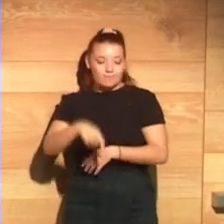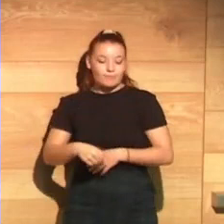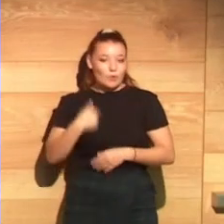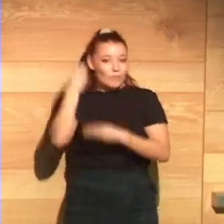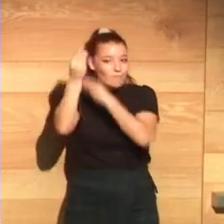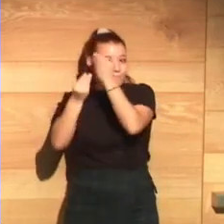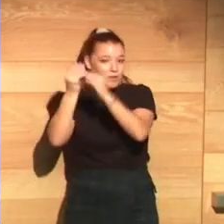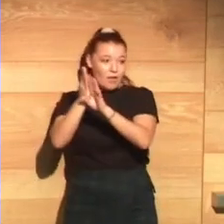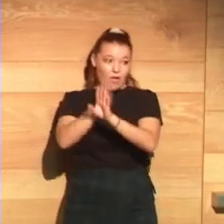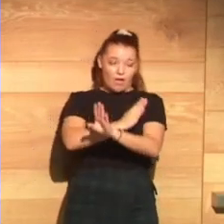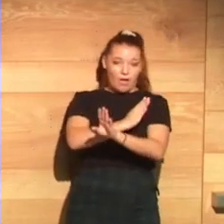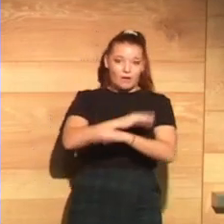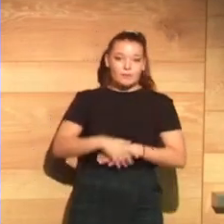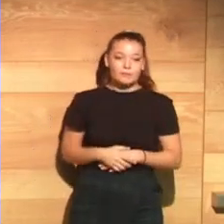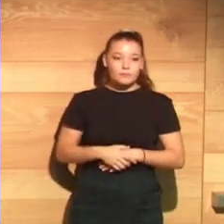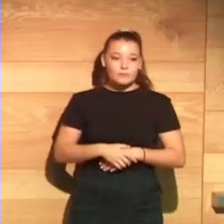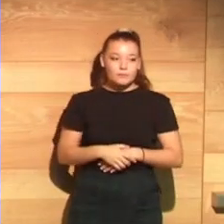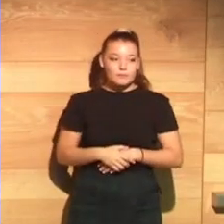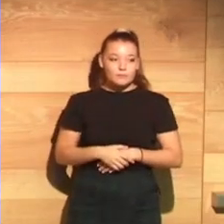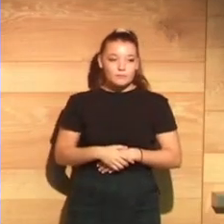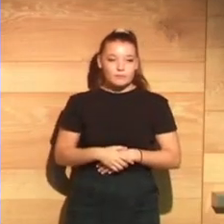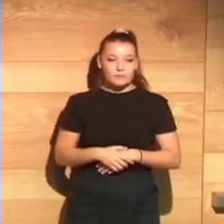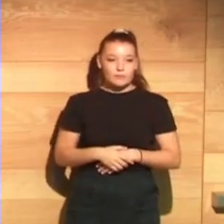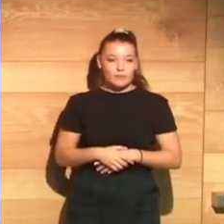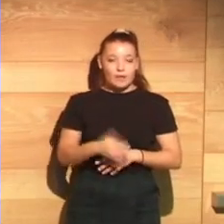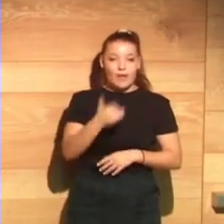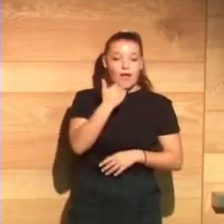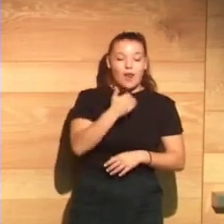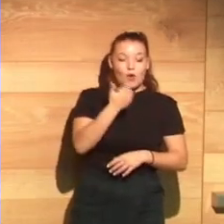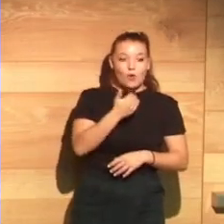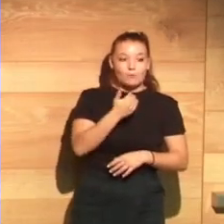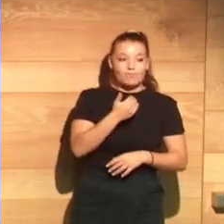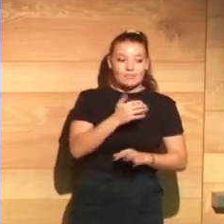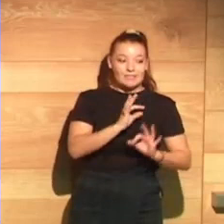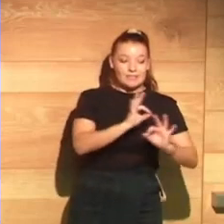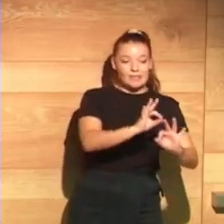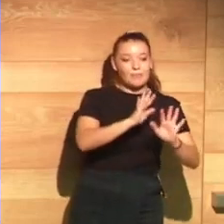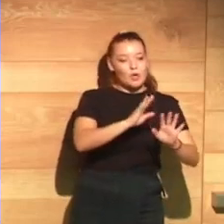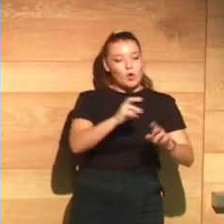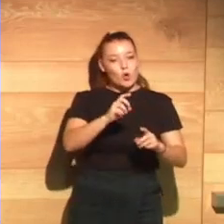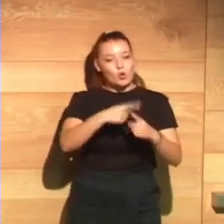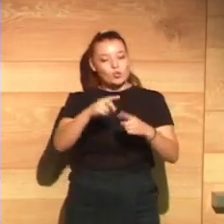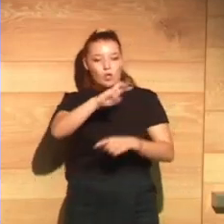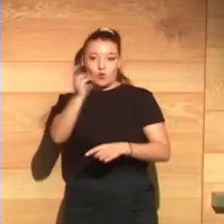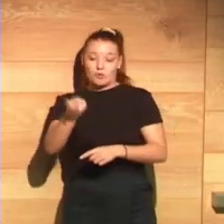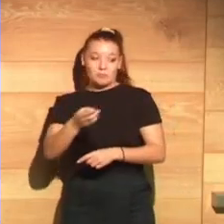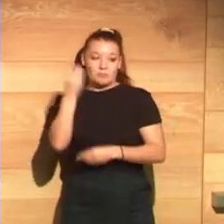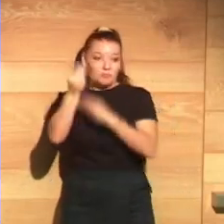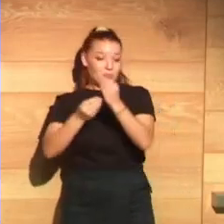Hay ilustraciones que se parece más, el parecido es más evidente a ella, y otras en las que se parece menos. Pero tampoco me